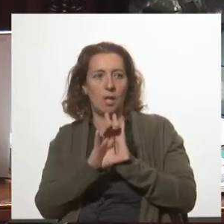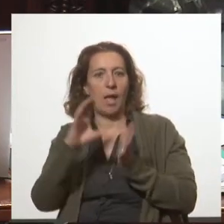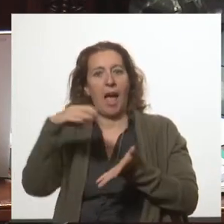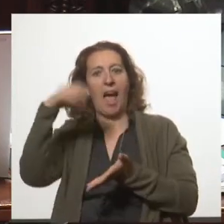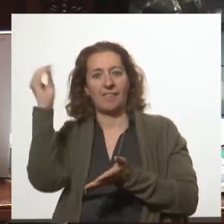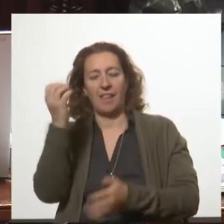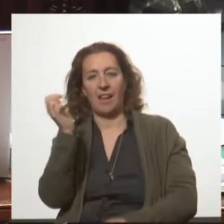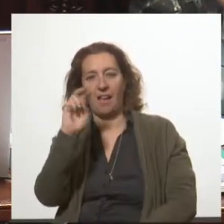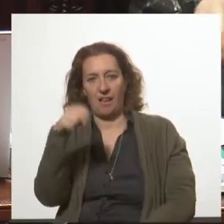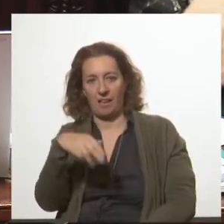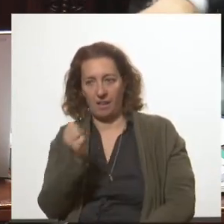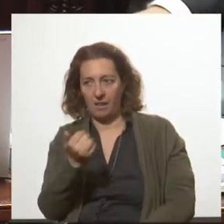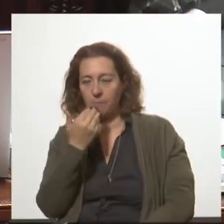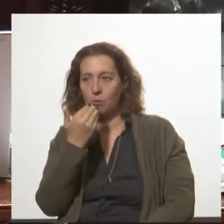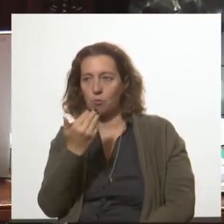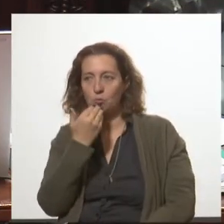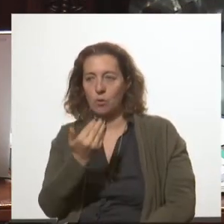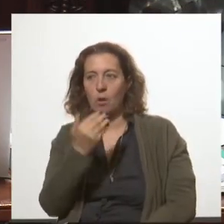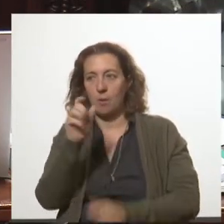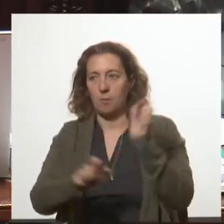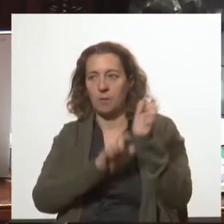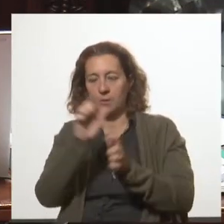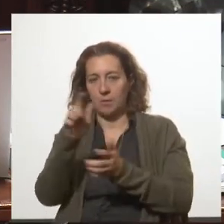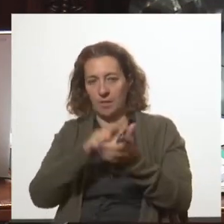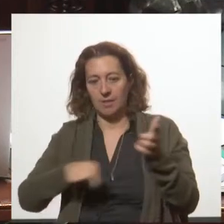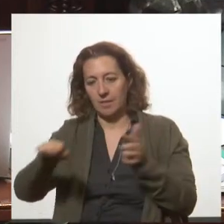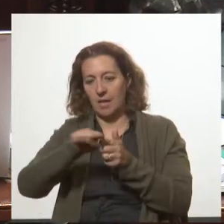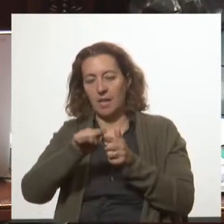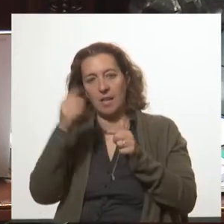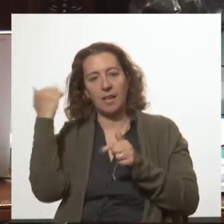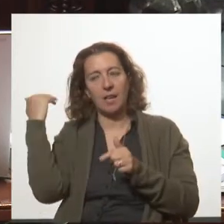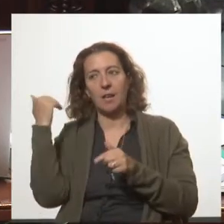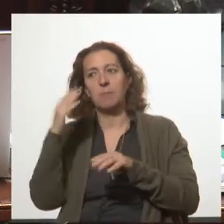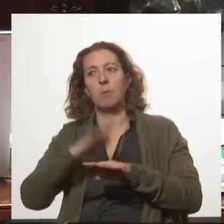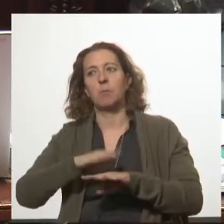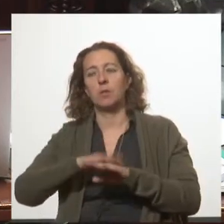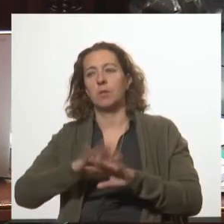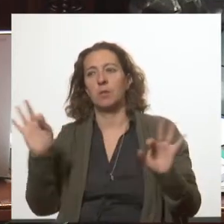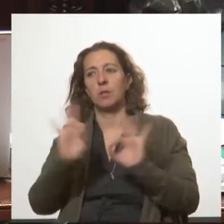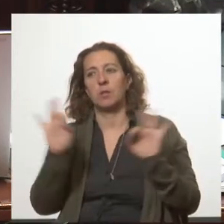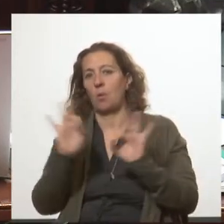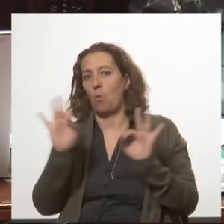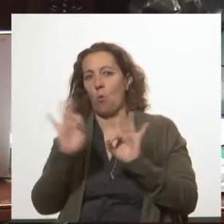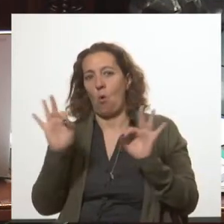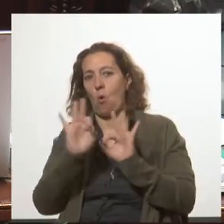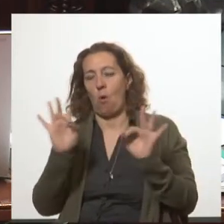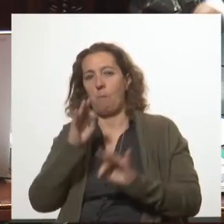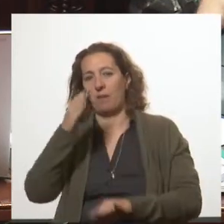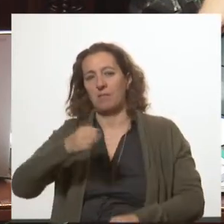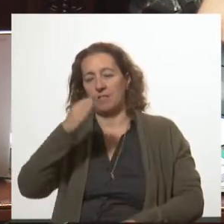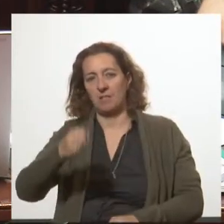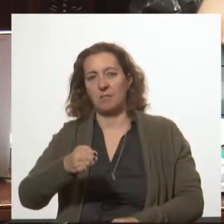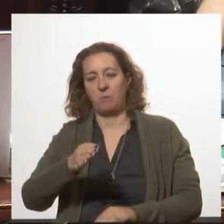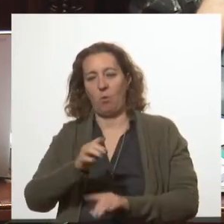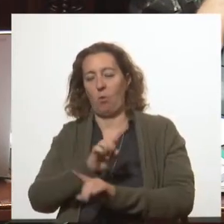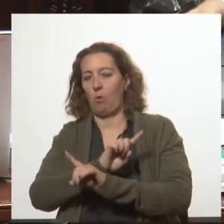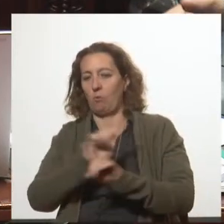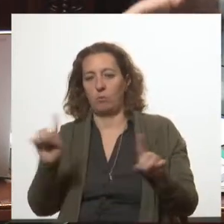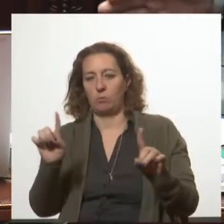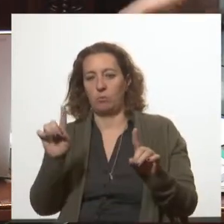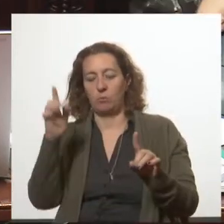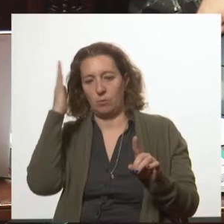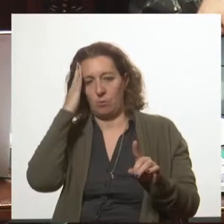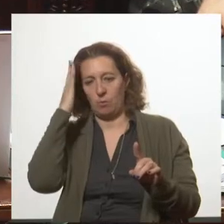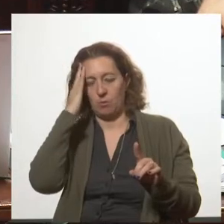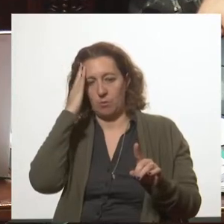arena que consultados quienes integraban la sala en aquel momento ninguno participó ni tuvo conocimiento alguno